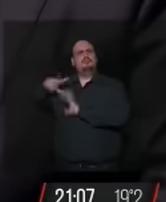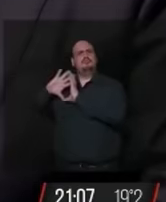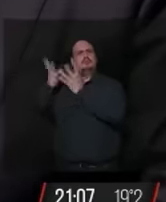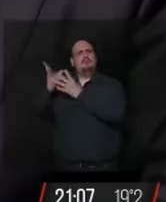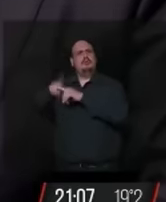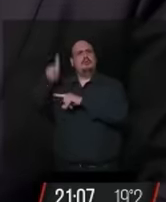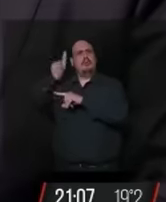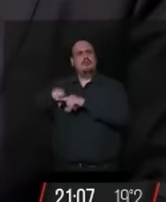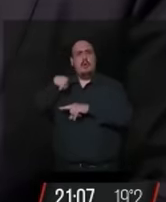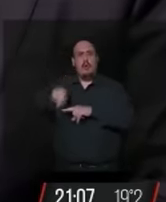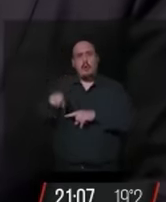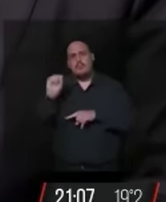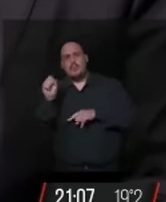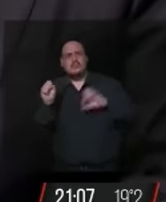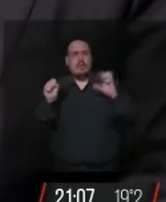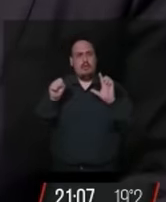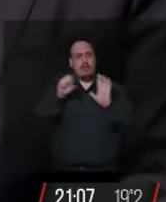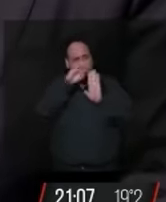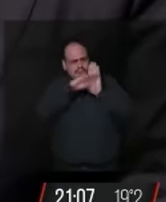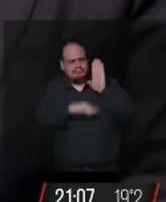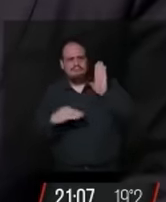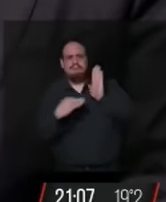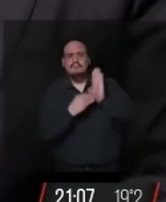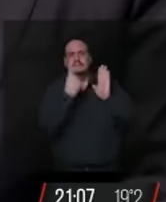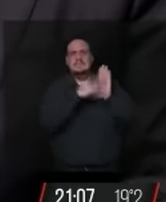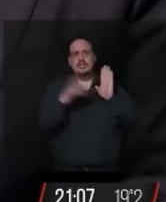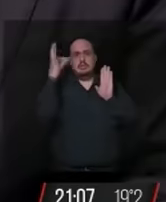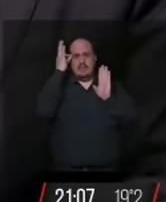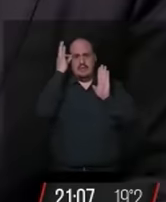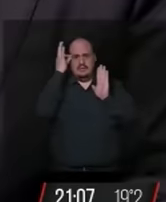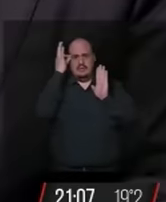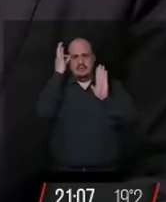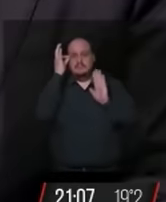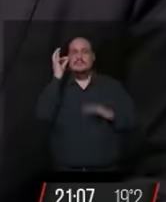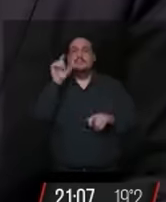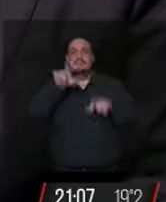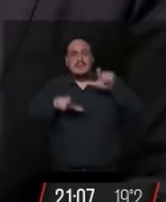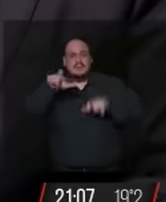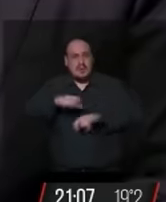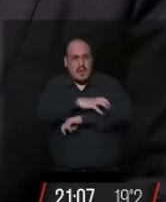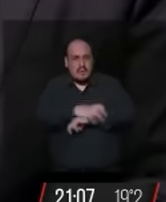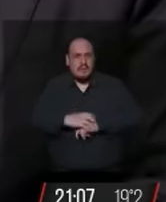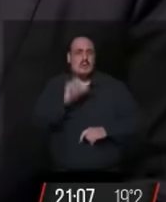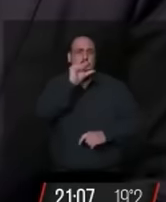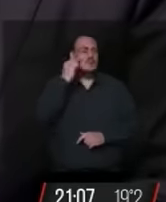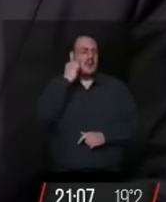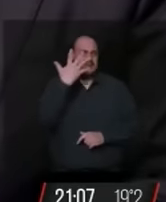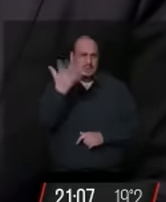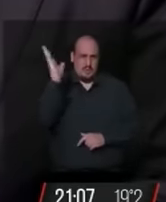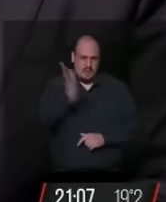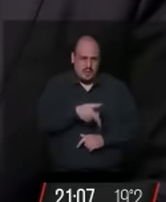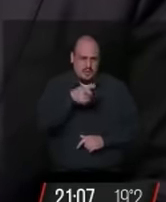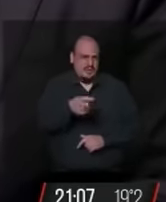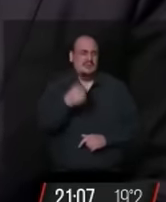cambio paralelo, somos 130. Tenemos 45% de pobres, 10% indigente y